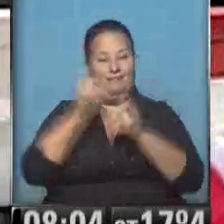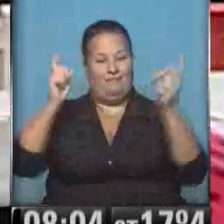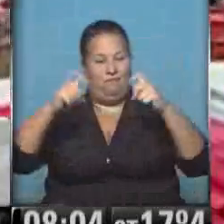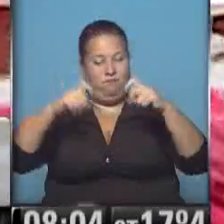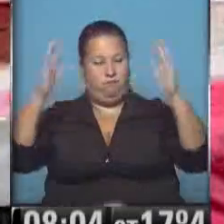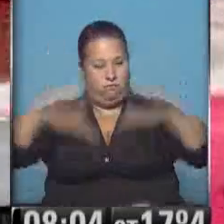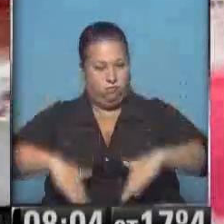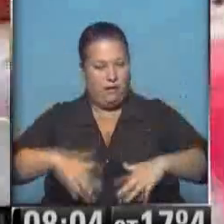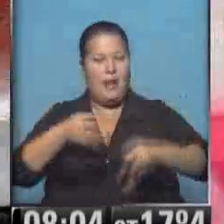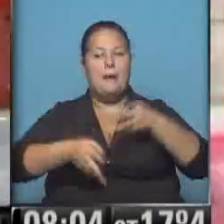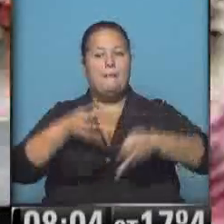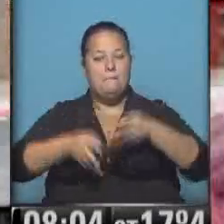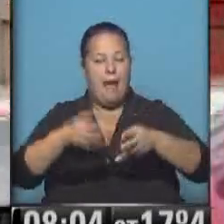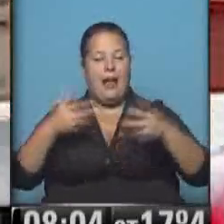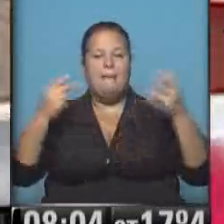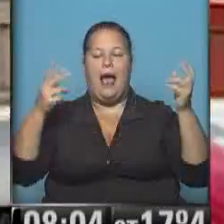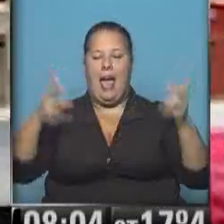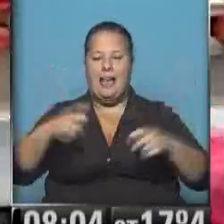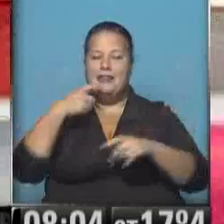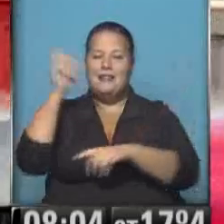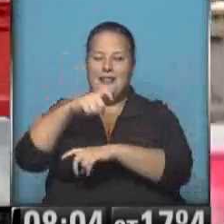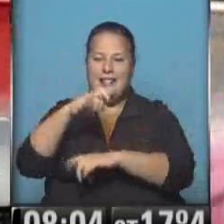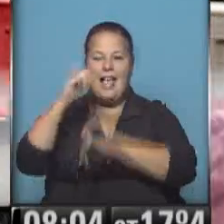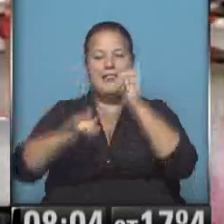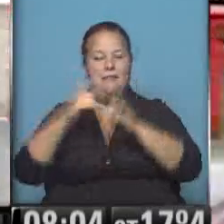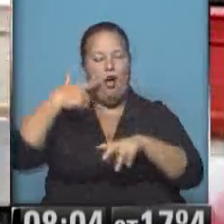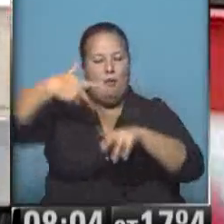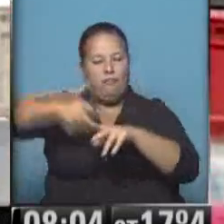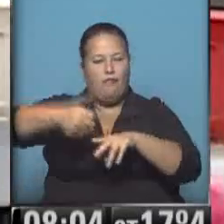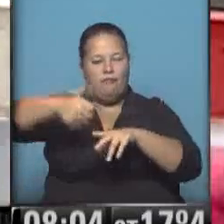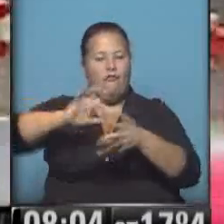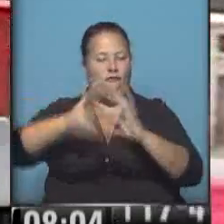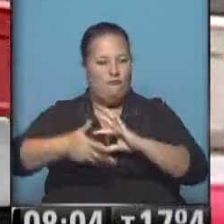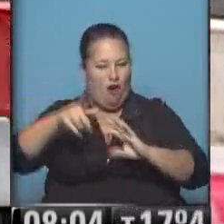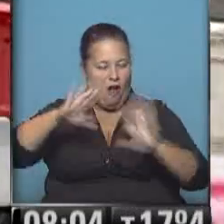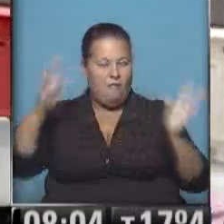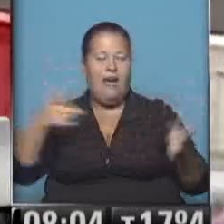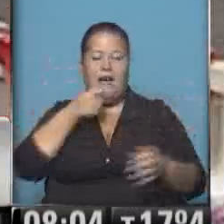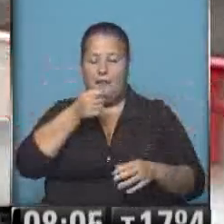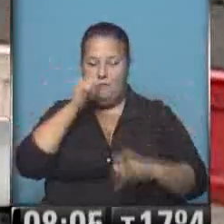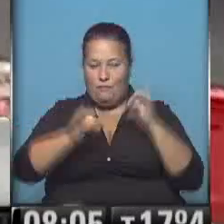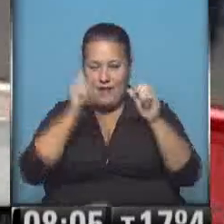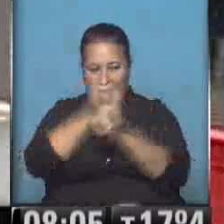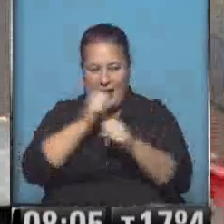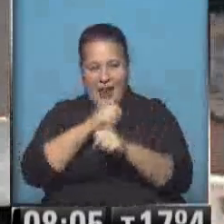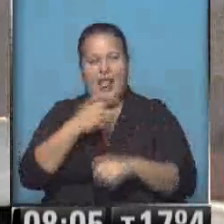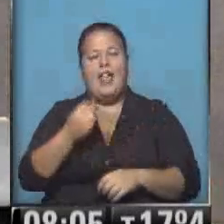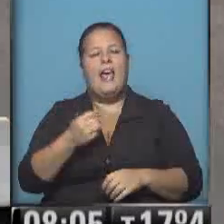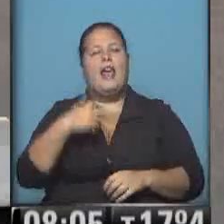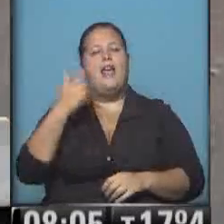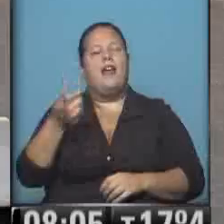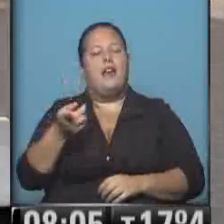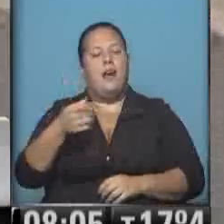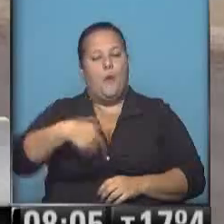demolición, las máquinas de corte, estas muelas que explicaba el ingeniero recién ante nuestro micrófono, a la oportunidad en la